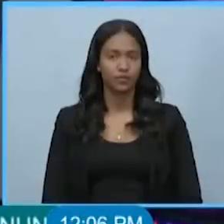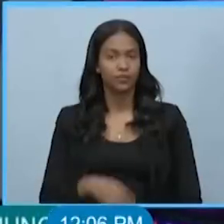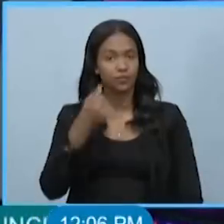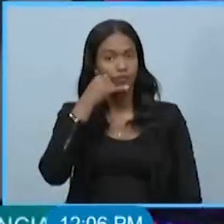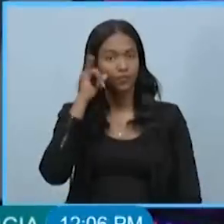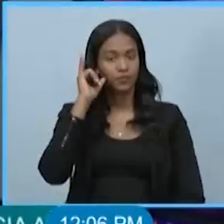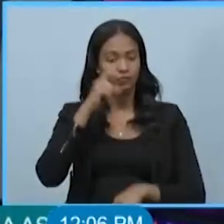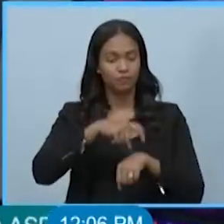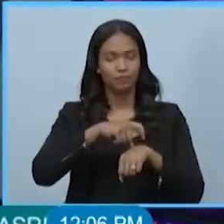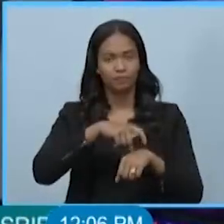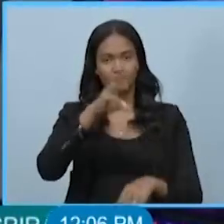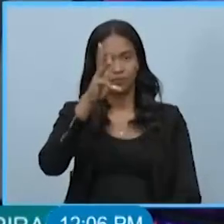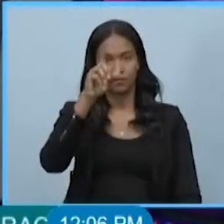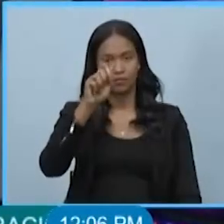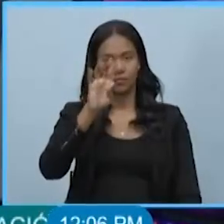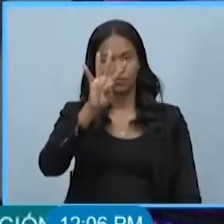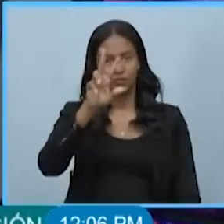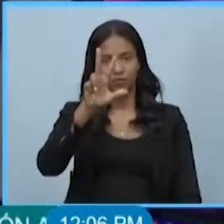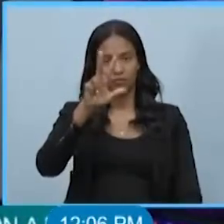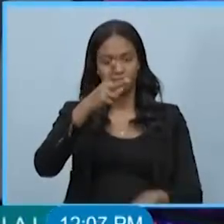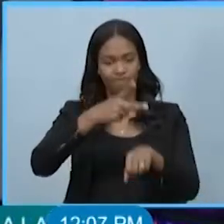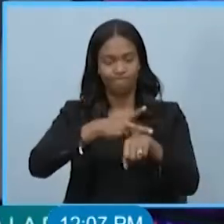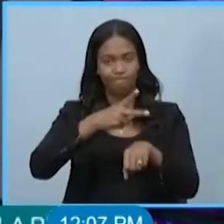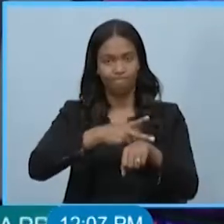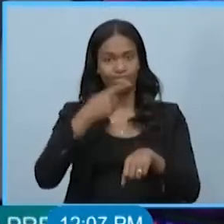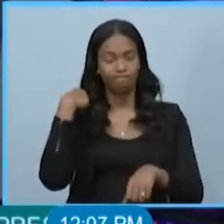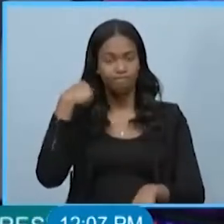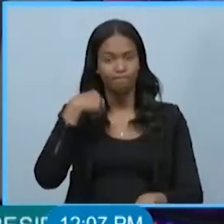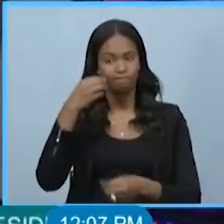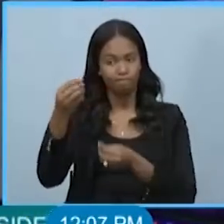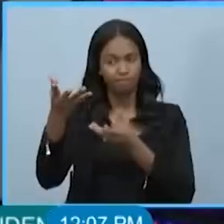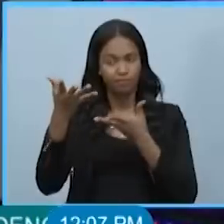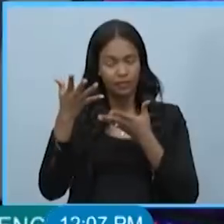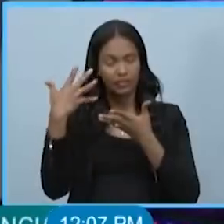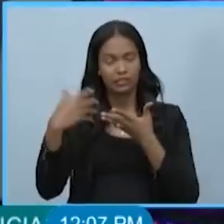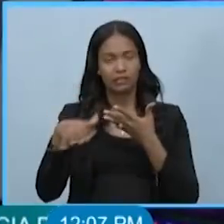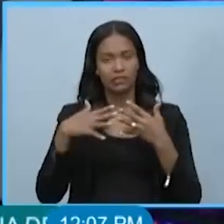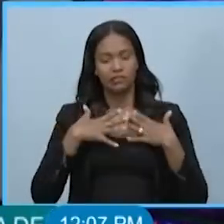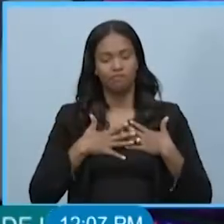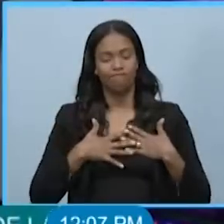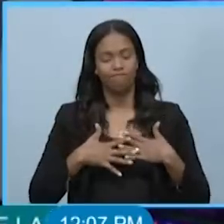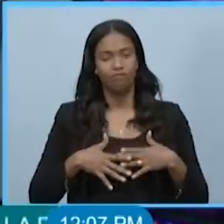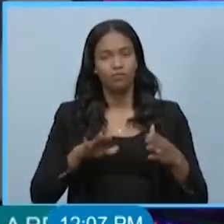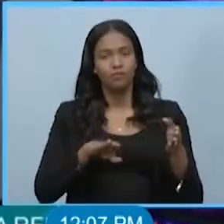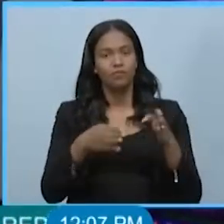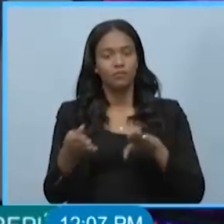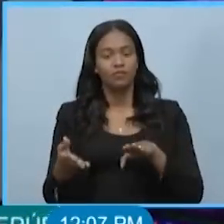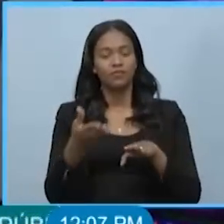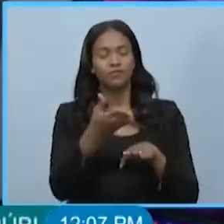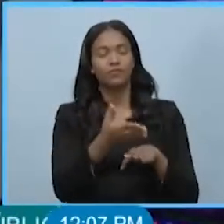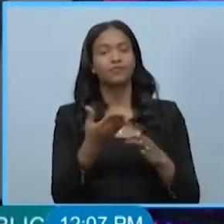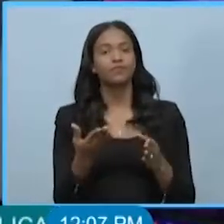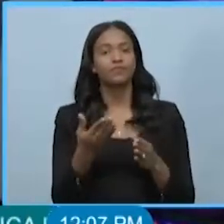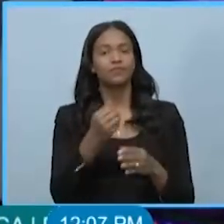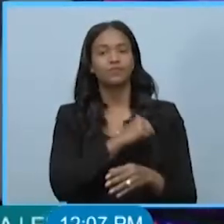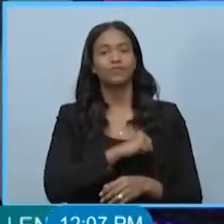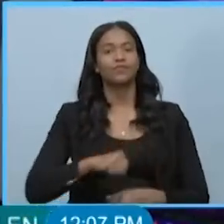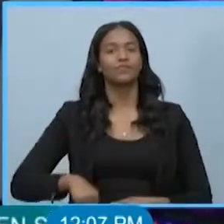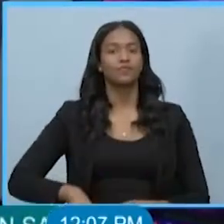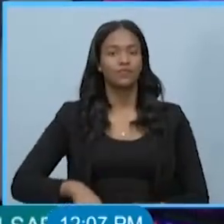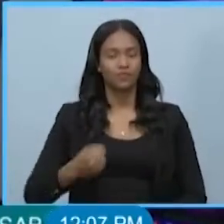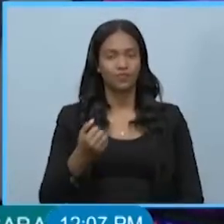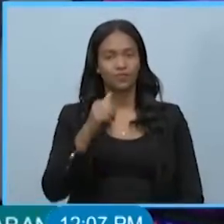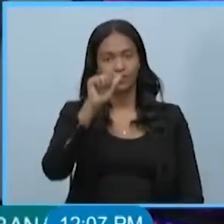Ayer a las 6:43 minutos de la tarde nos enterábamos del triste deceso del cacique del